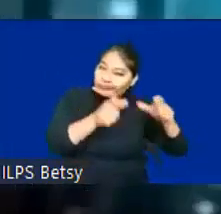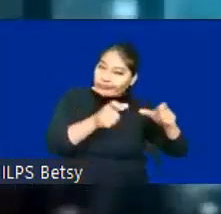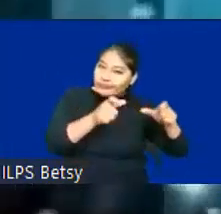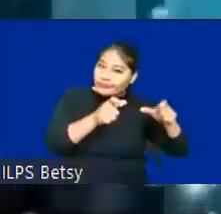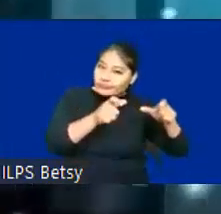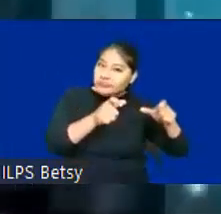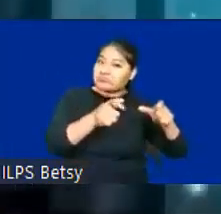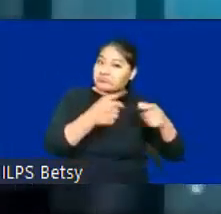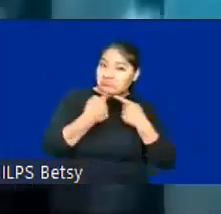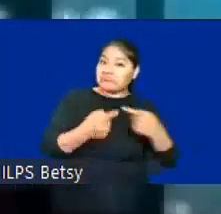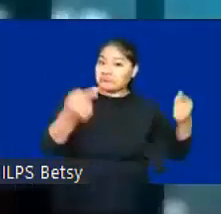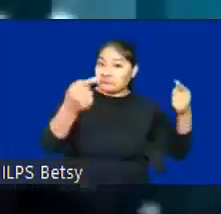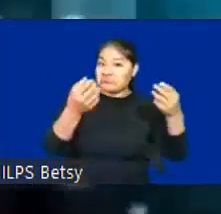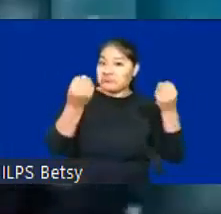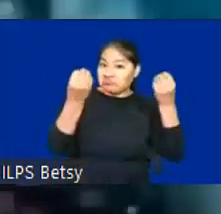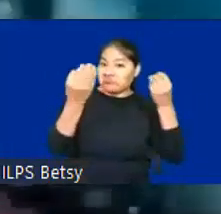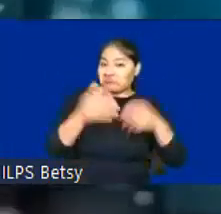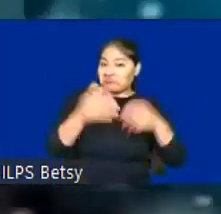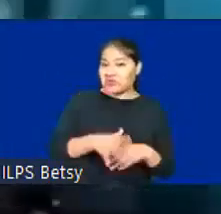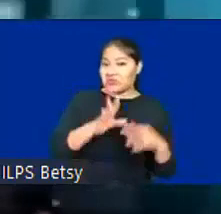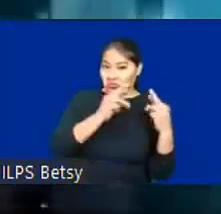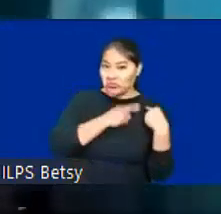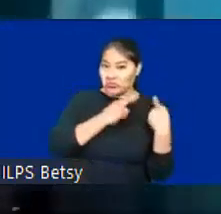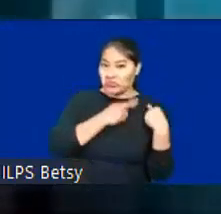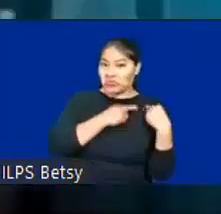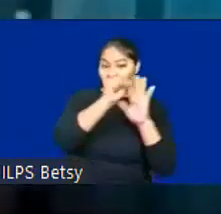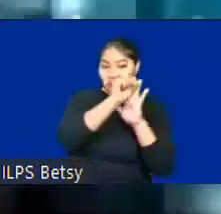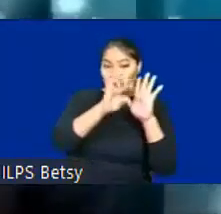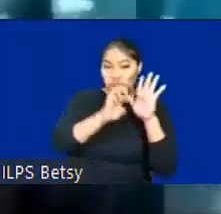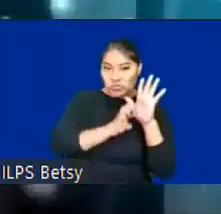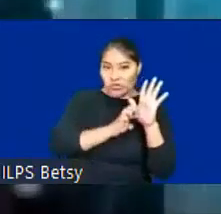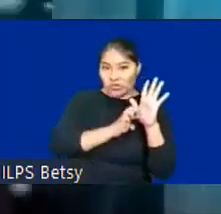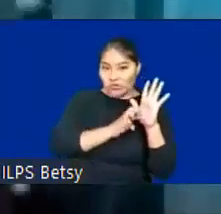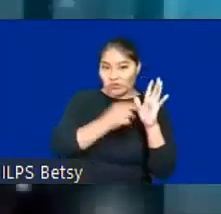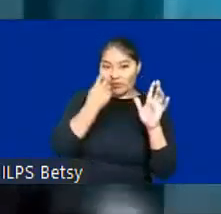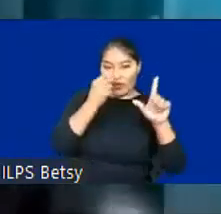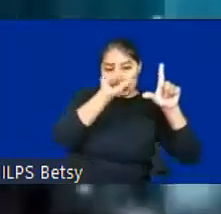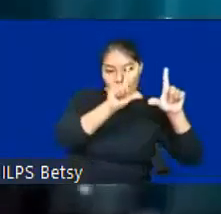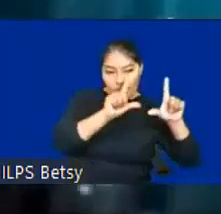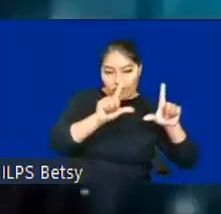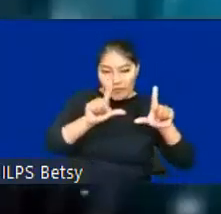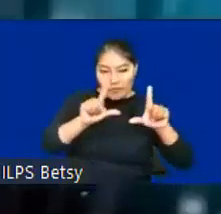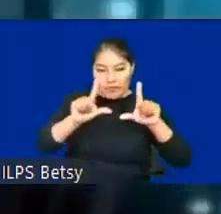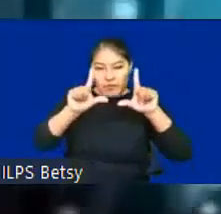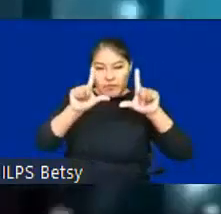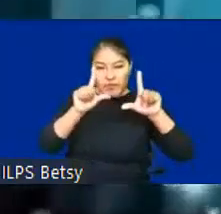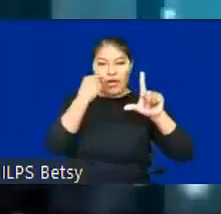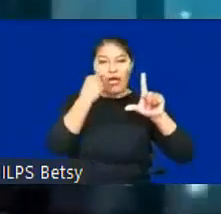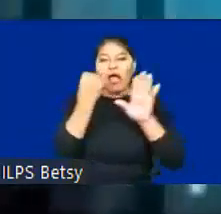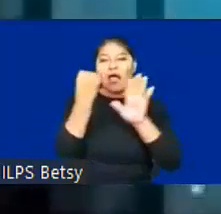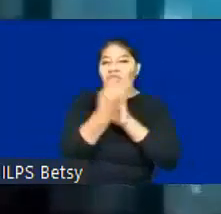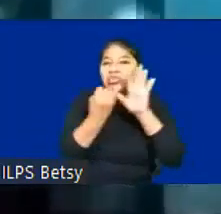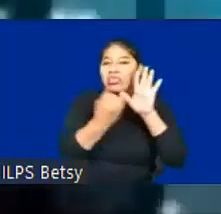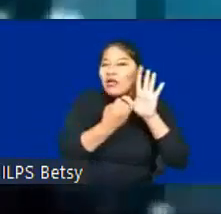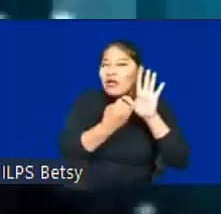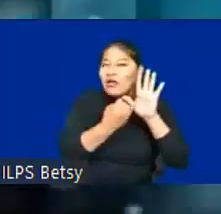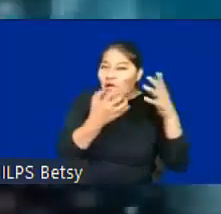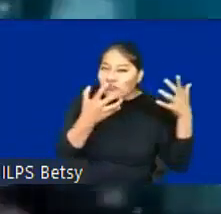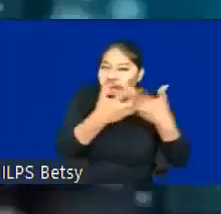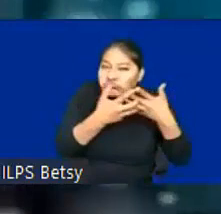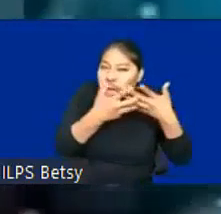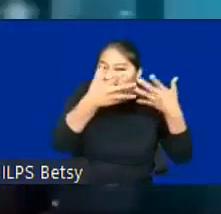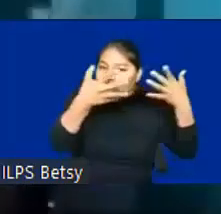permite visualizar este tipo de firma electrónica dentro de los certificados.